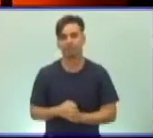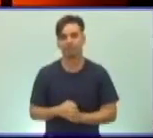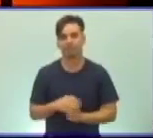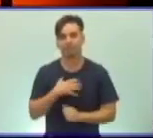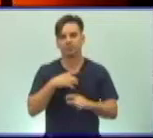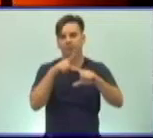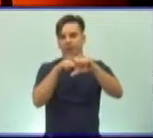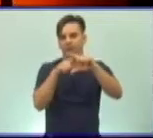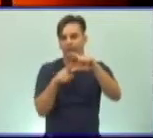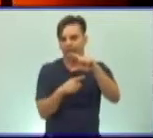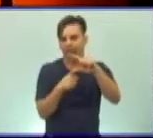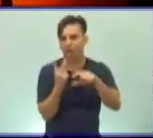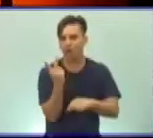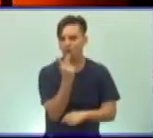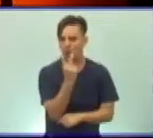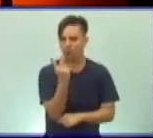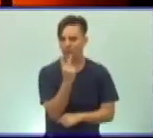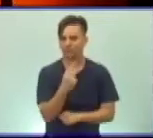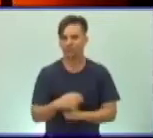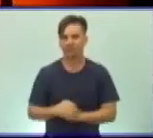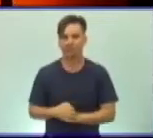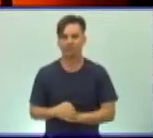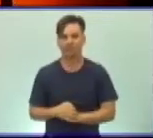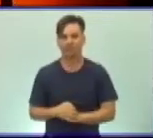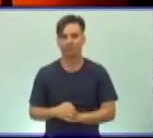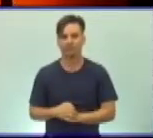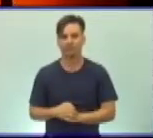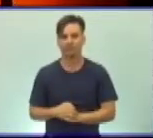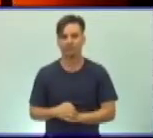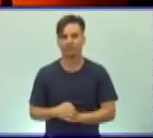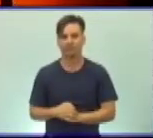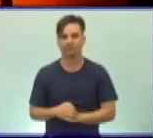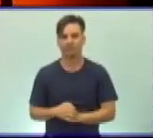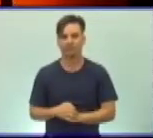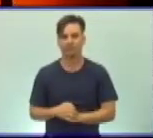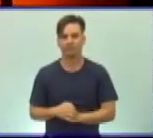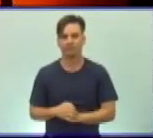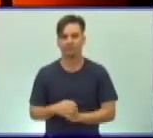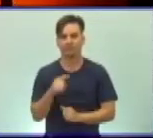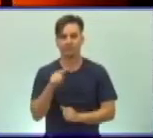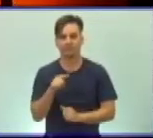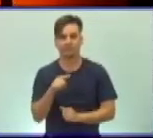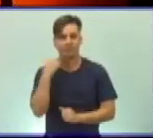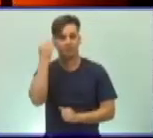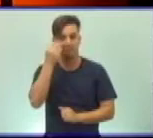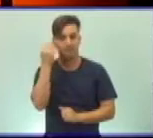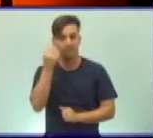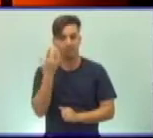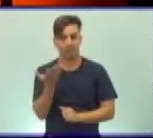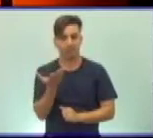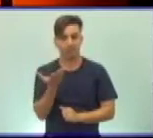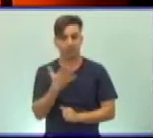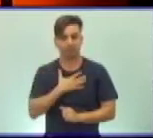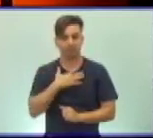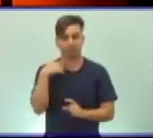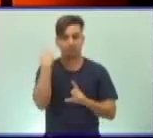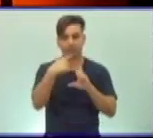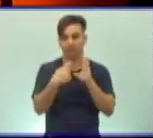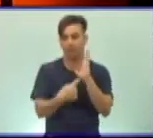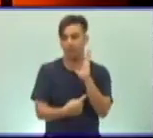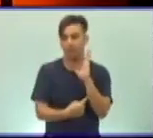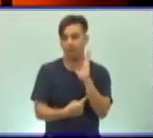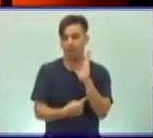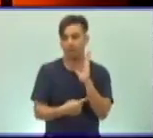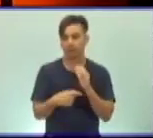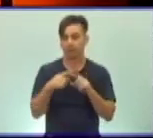ángulos entre paralelas, en la relación entre ángulos entre paralelas. Y como estoy pensando en que tienen que ser ángulos